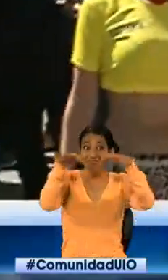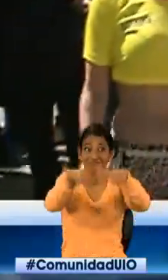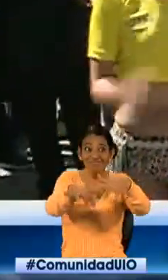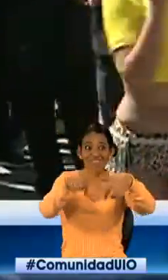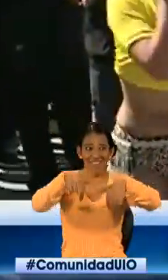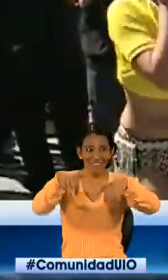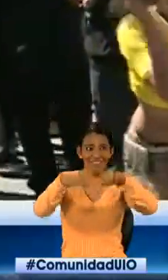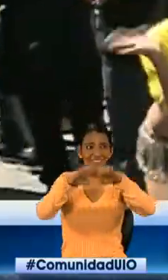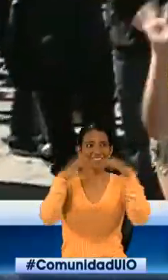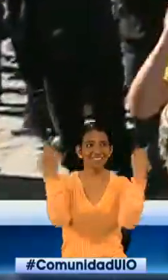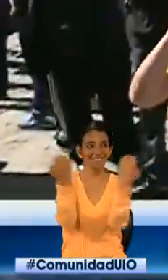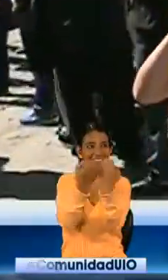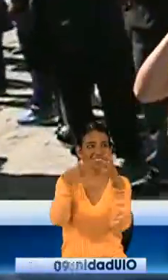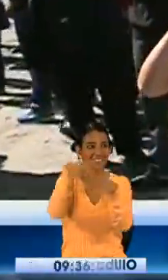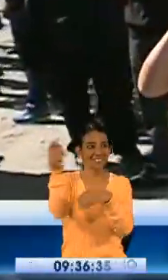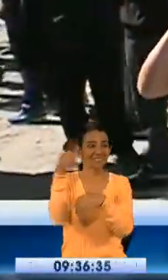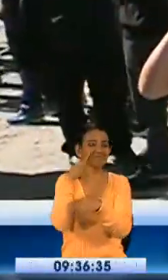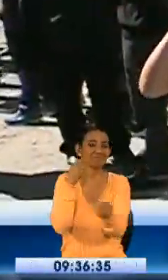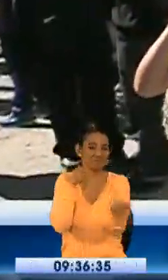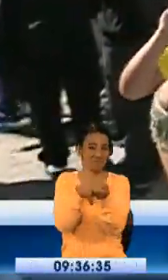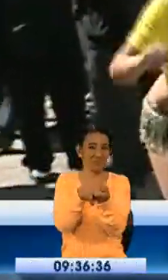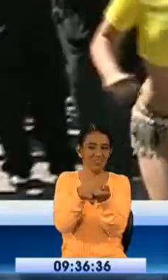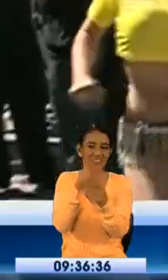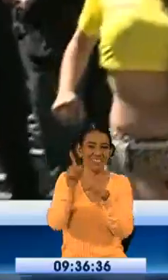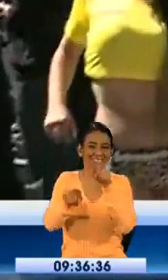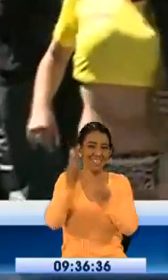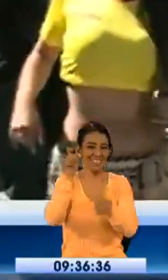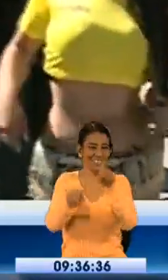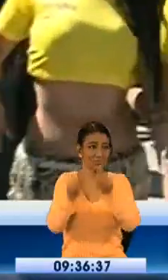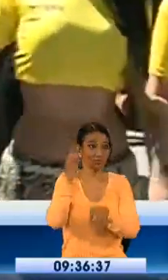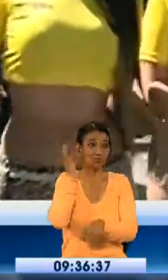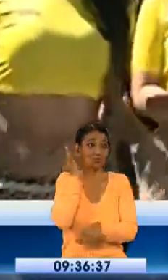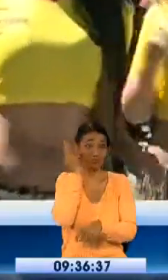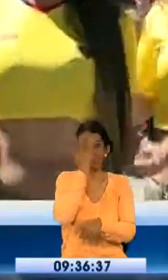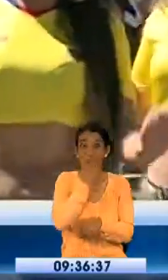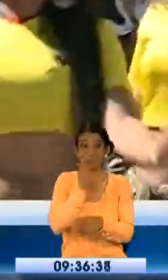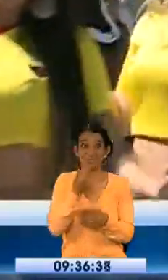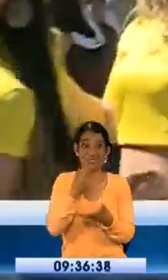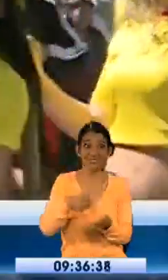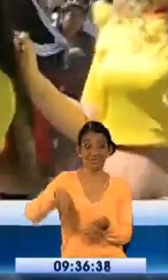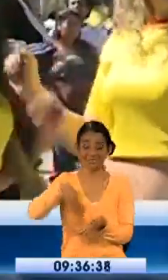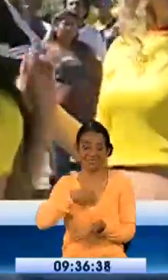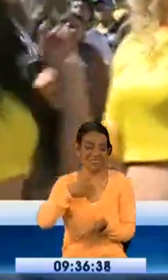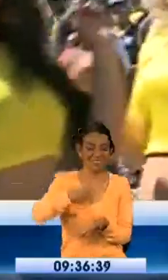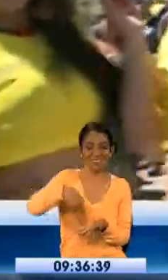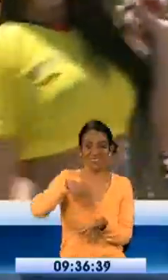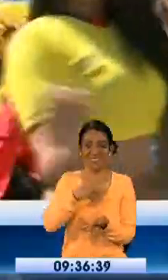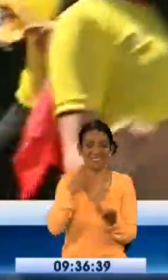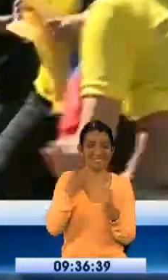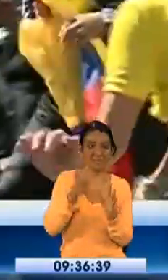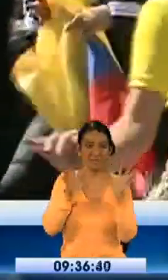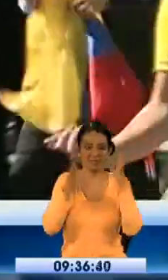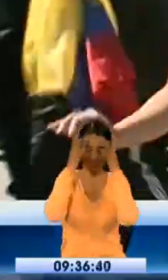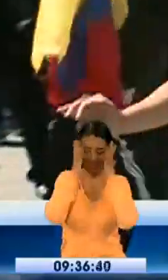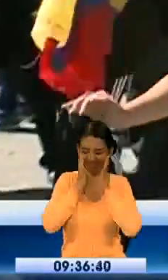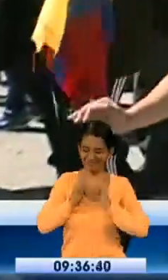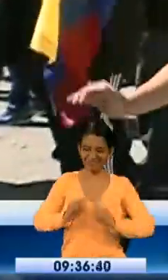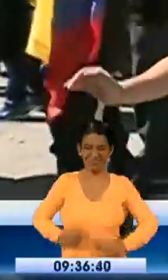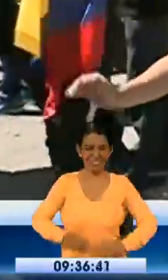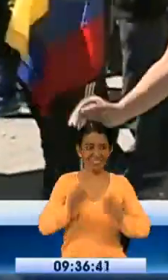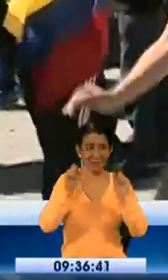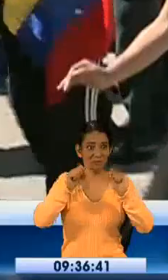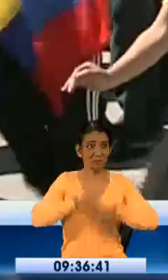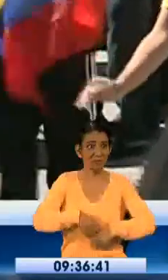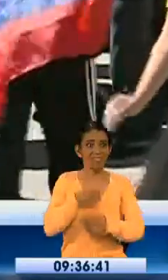deportivo para apoyar a nuestra selección. Hay unas chicas hermosas que bailan aquí, hay disfrazados, toda la gente apoyando